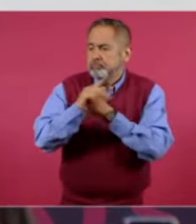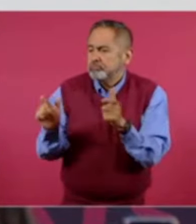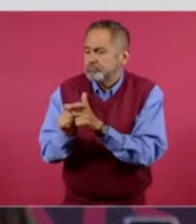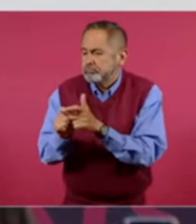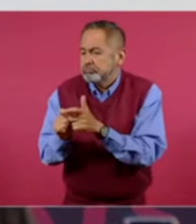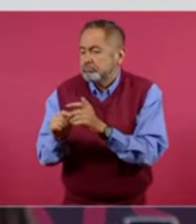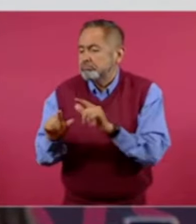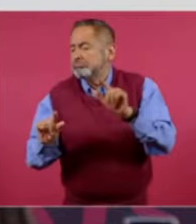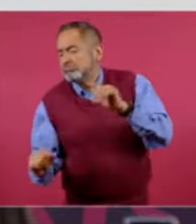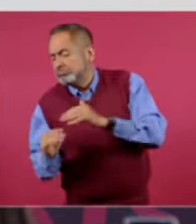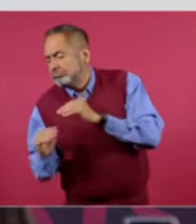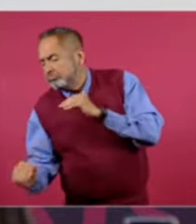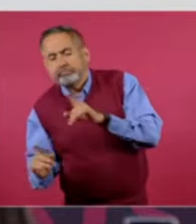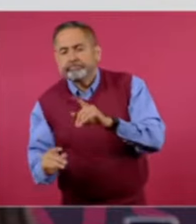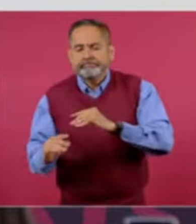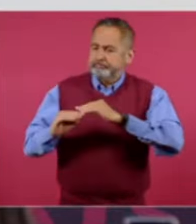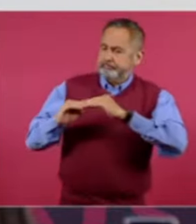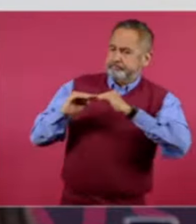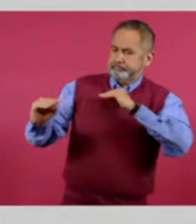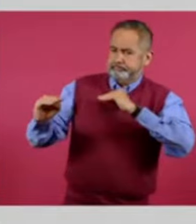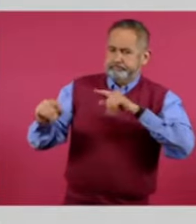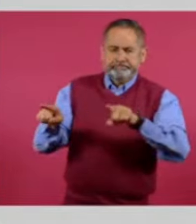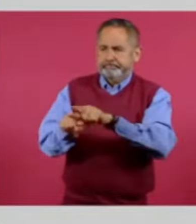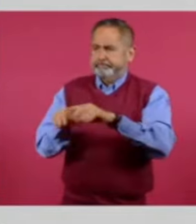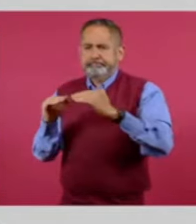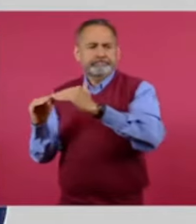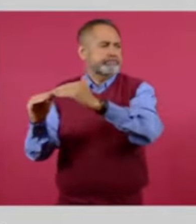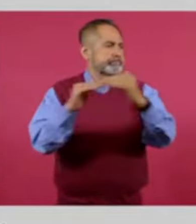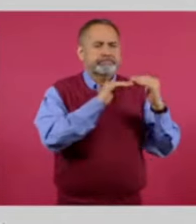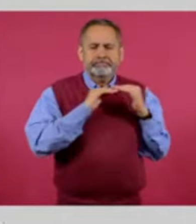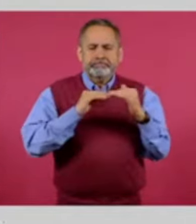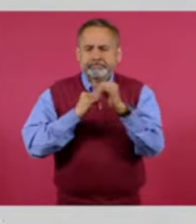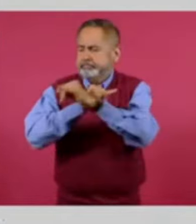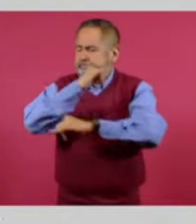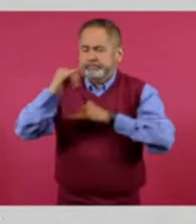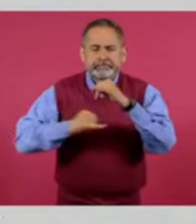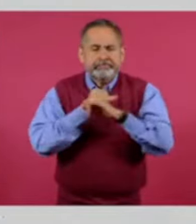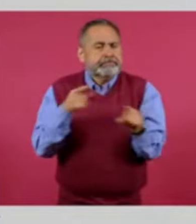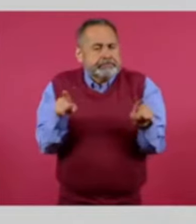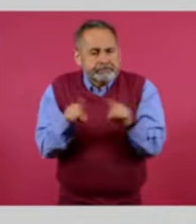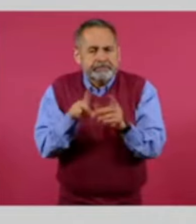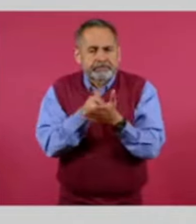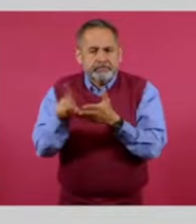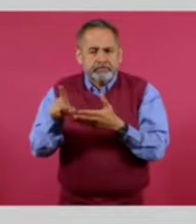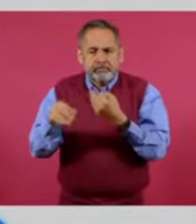Tenemos los mismos derechos en política exterior.